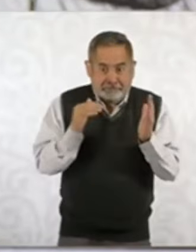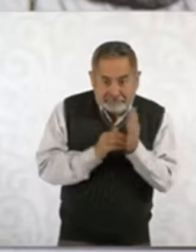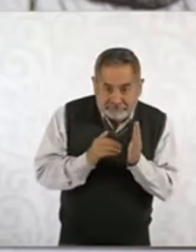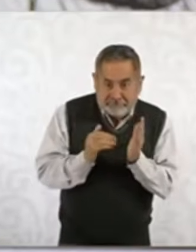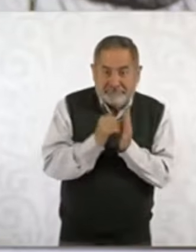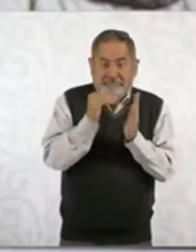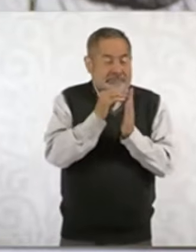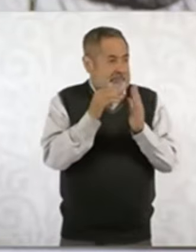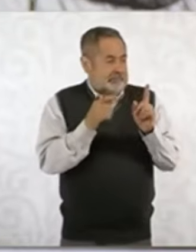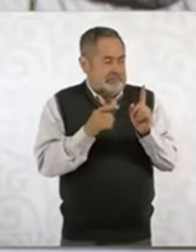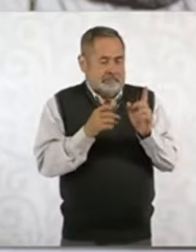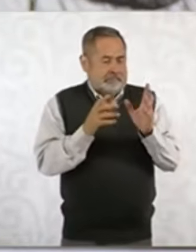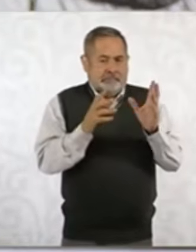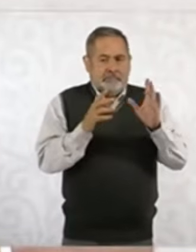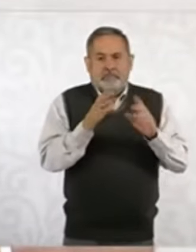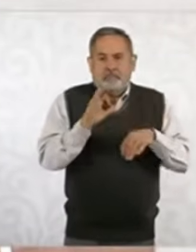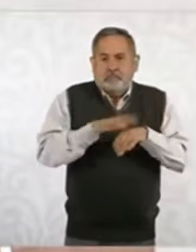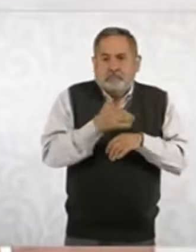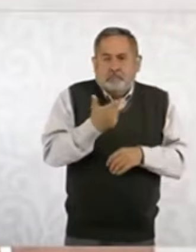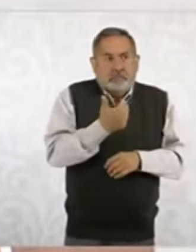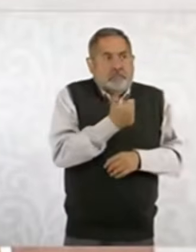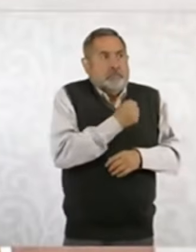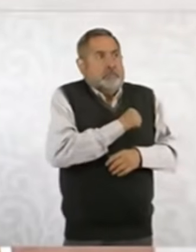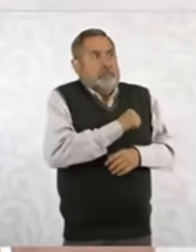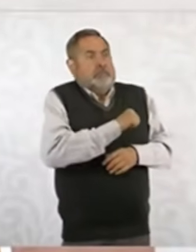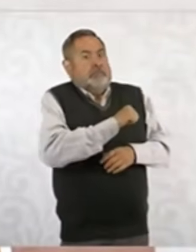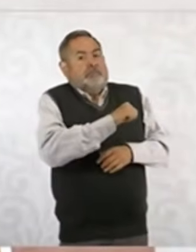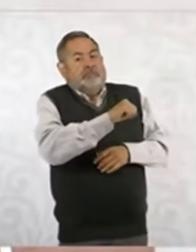realidad, por la inflación que hubo.